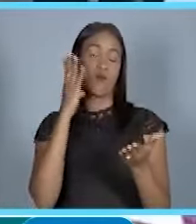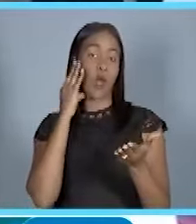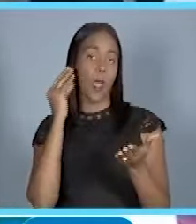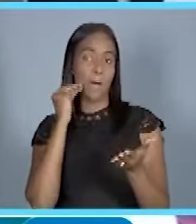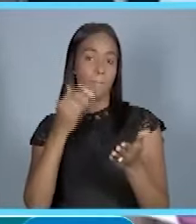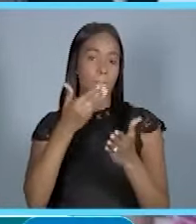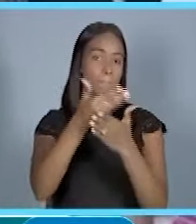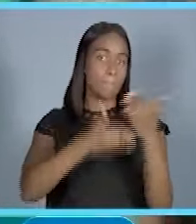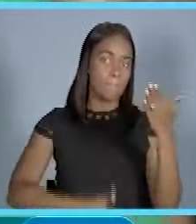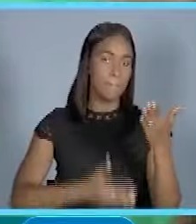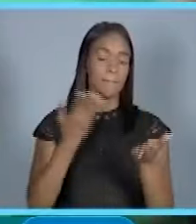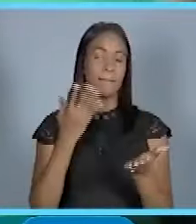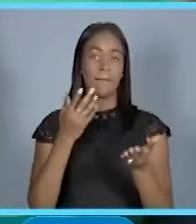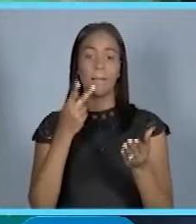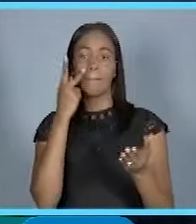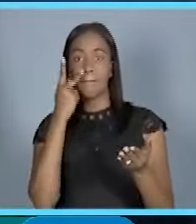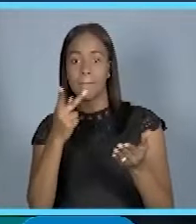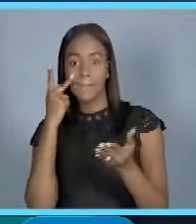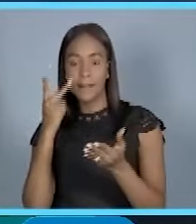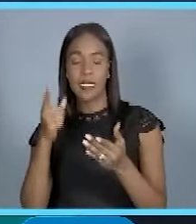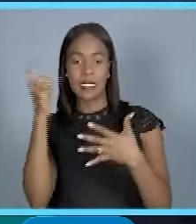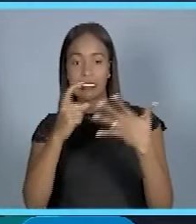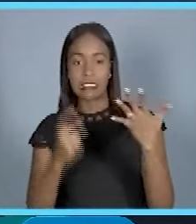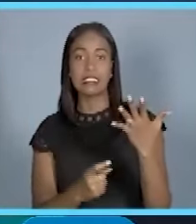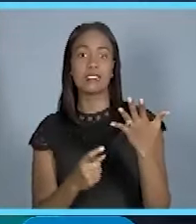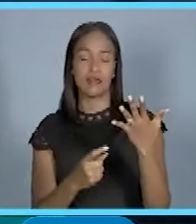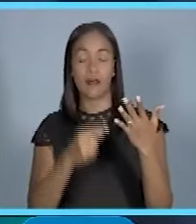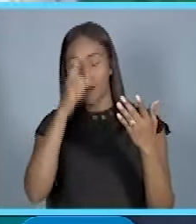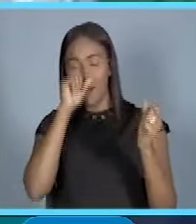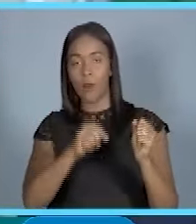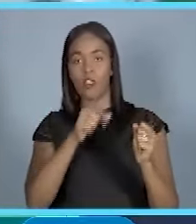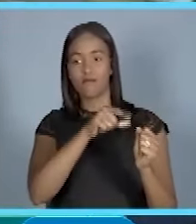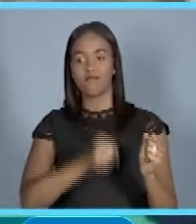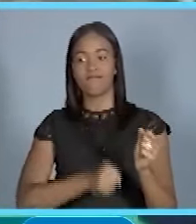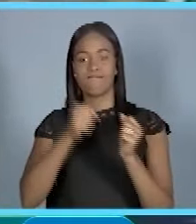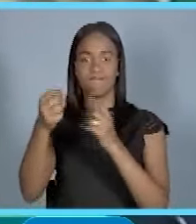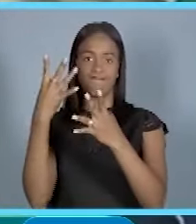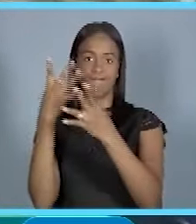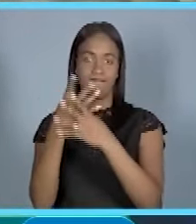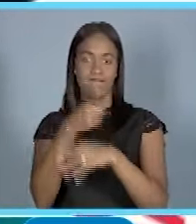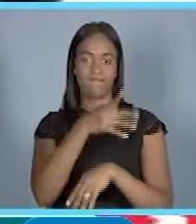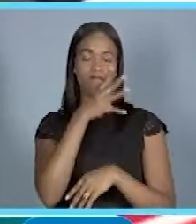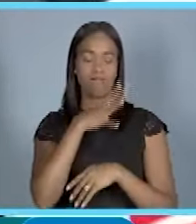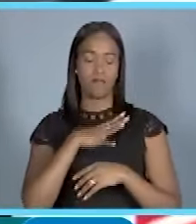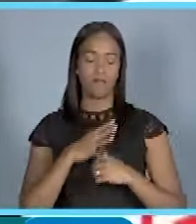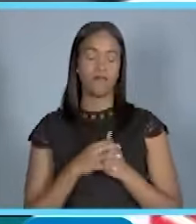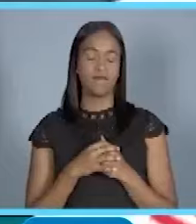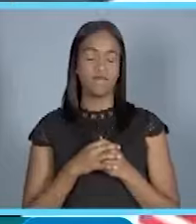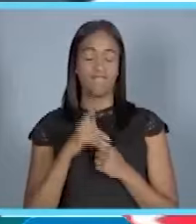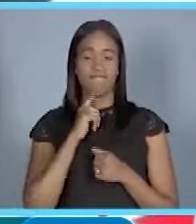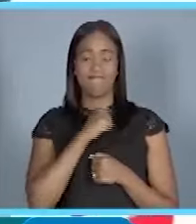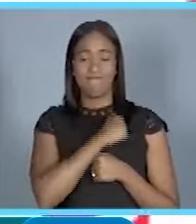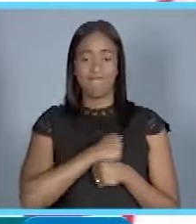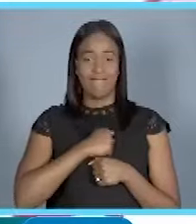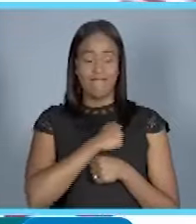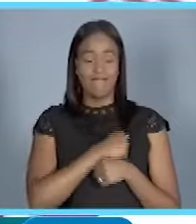documentales, audiovisuales, periciales y materiales para lograr el envío a prisión de la imputada. Es lamentable que